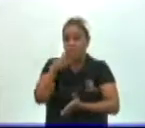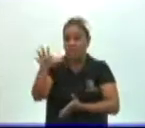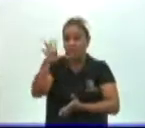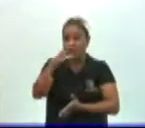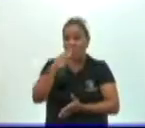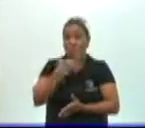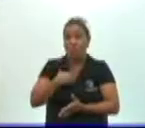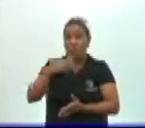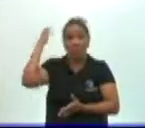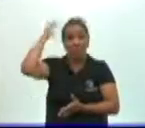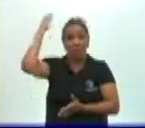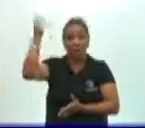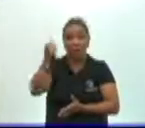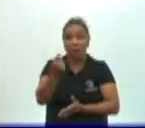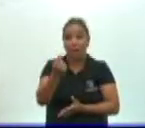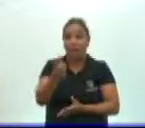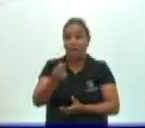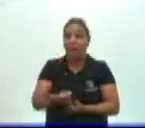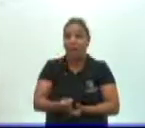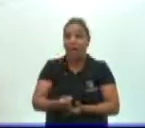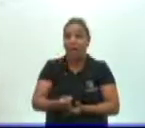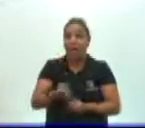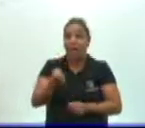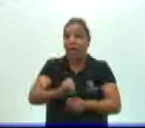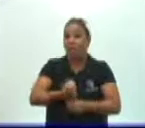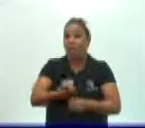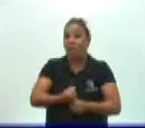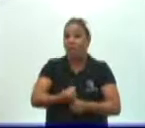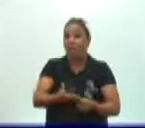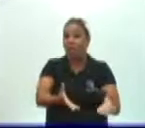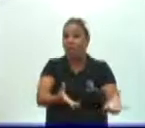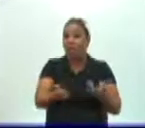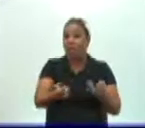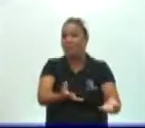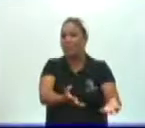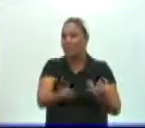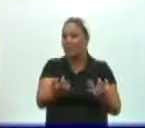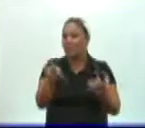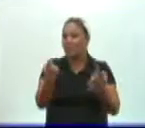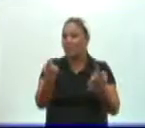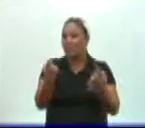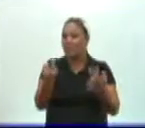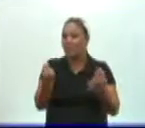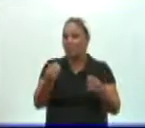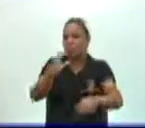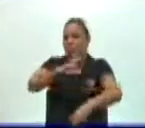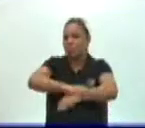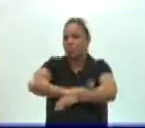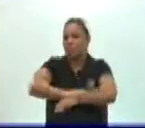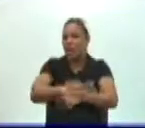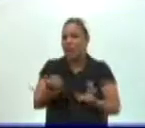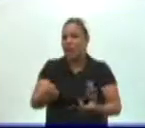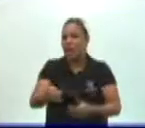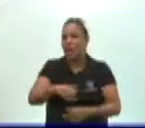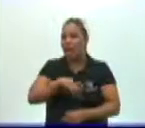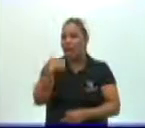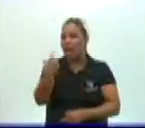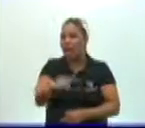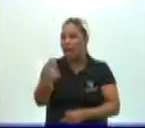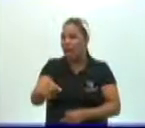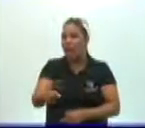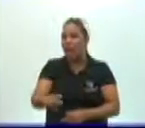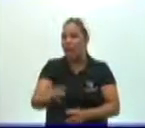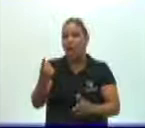capitalismo manufacturero lo que demandaba era de esclavos para desarrollar las plantaciones, sobre todo en América. Sin embargo, ya